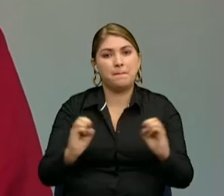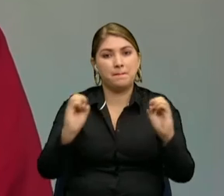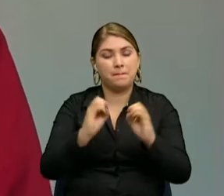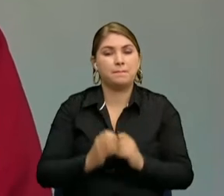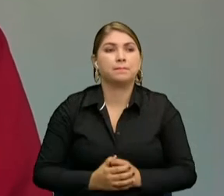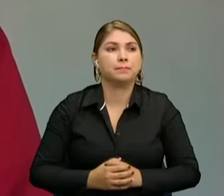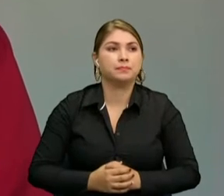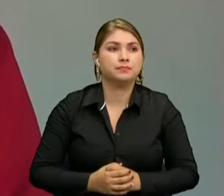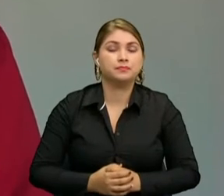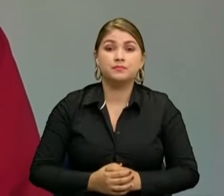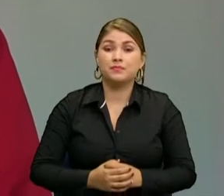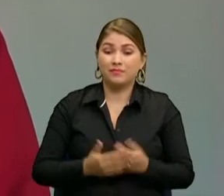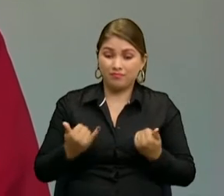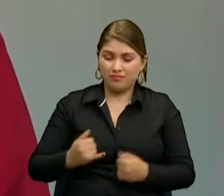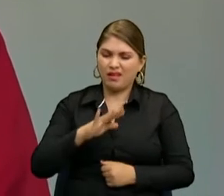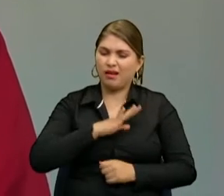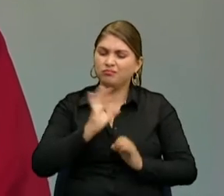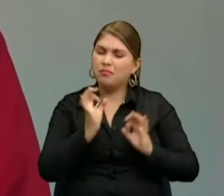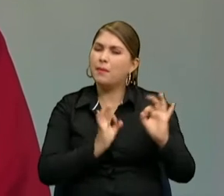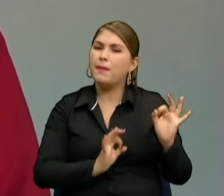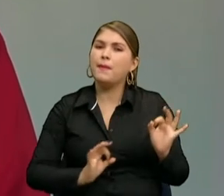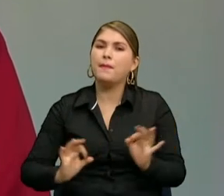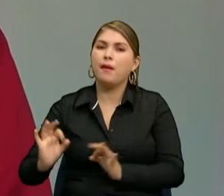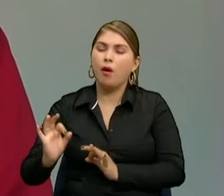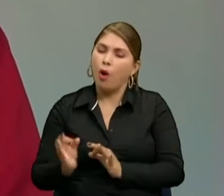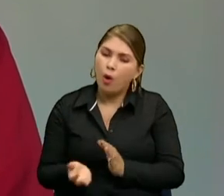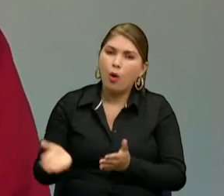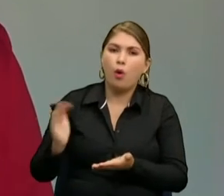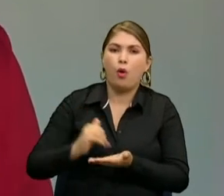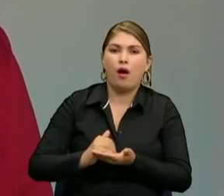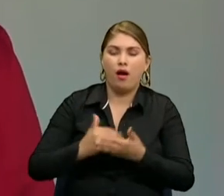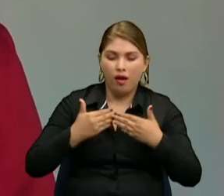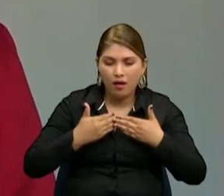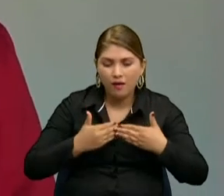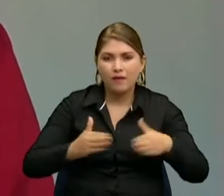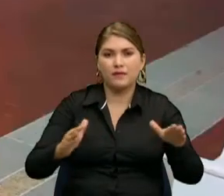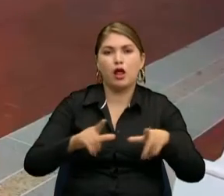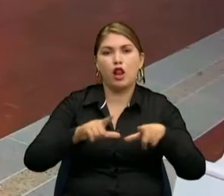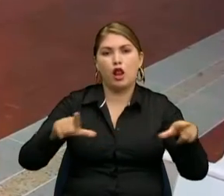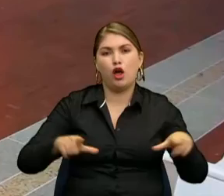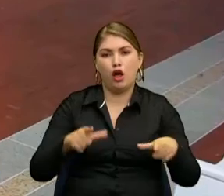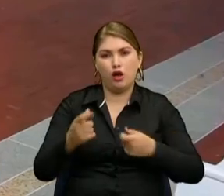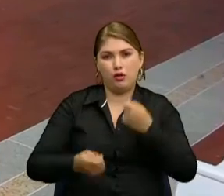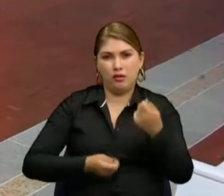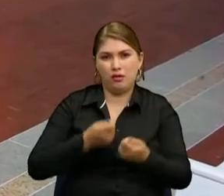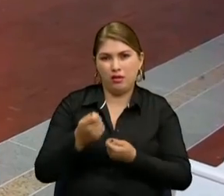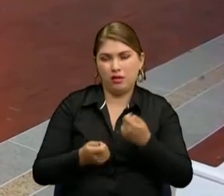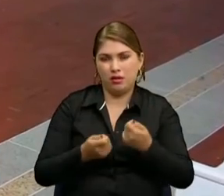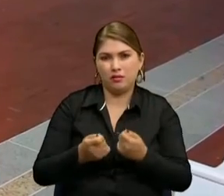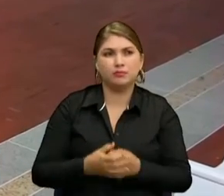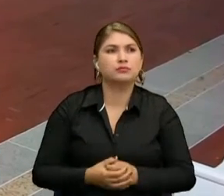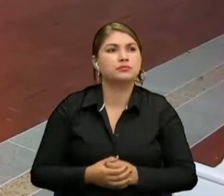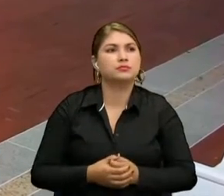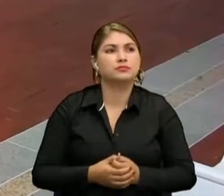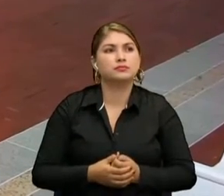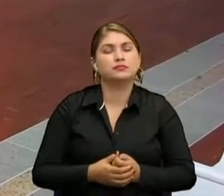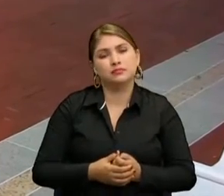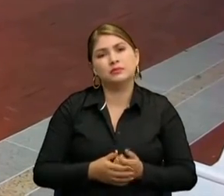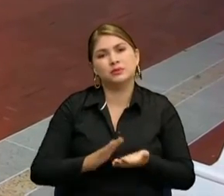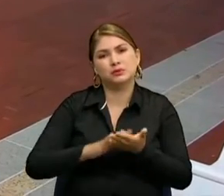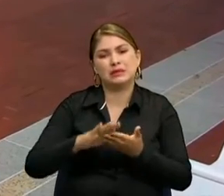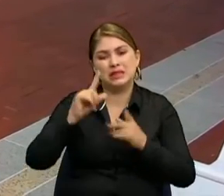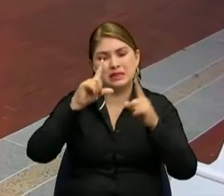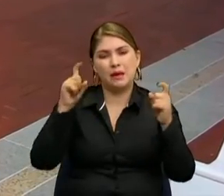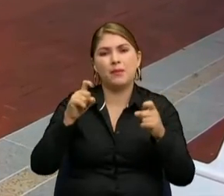que estamos en esta administración preparando es volver a habilitar estos locales para resolver el